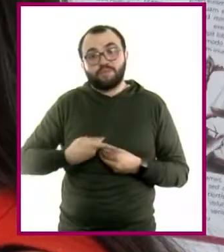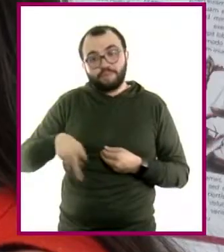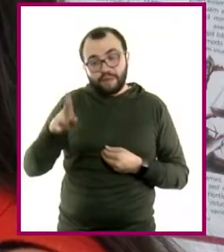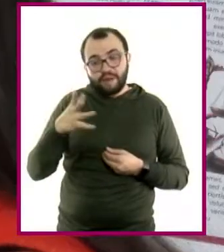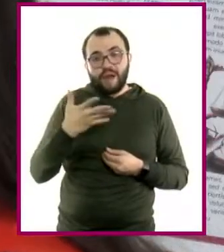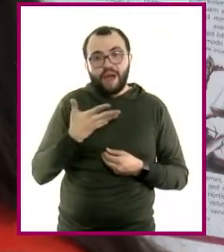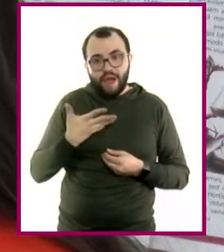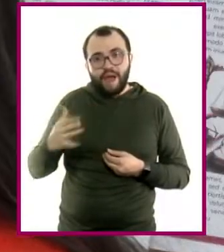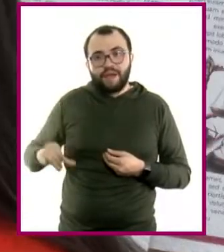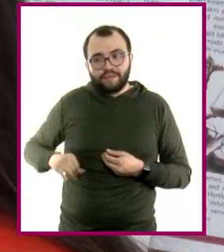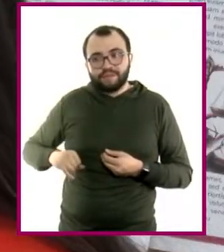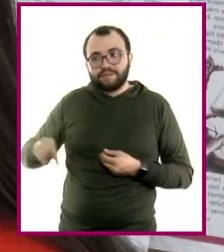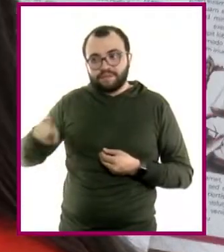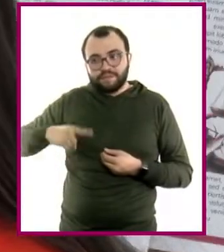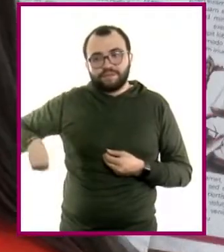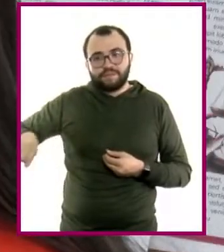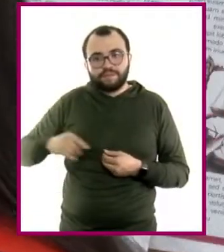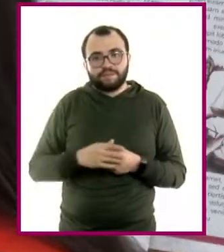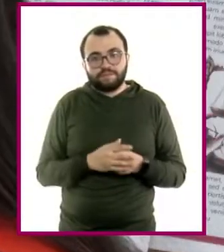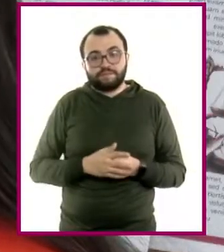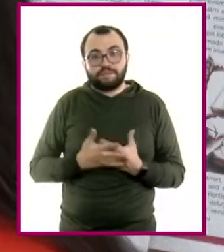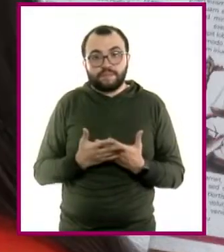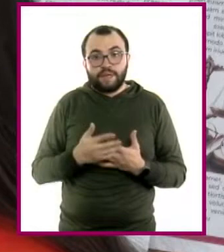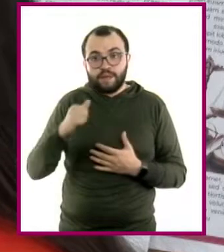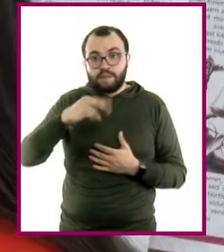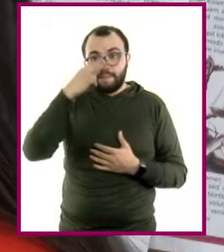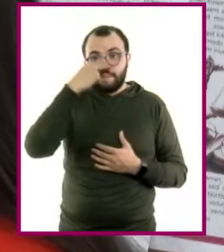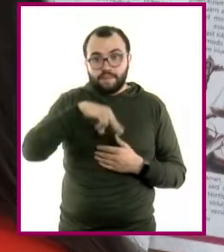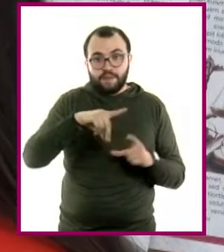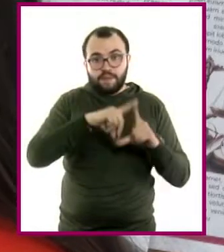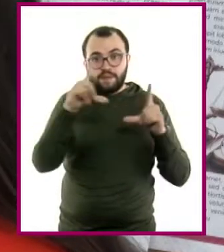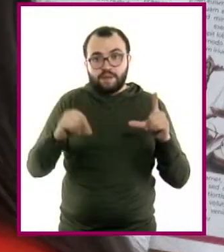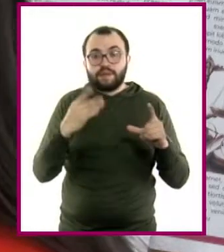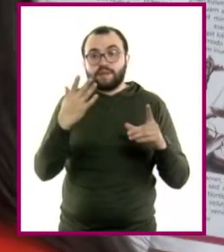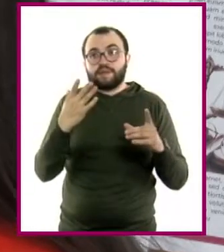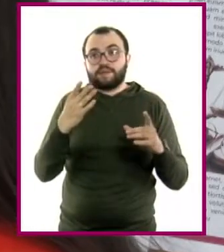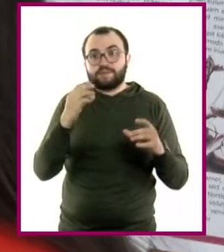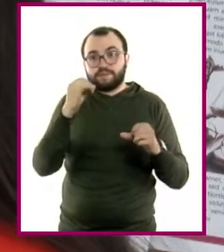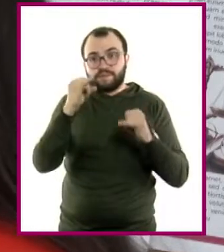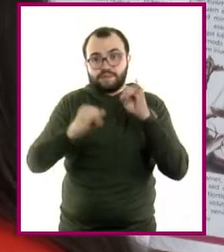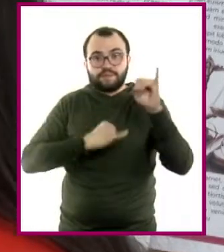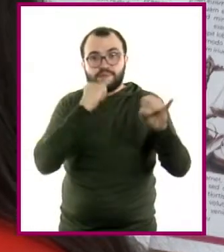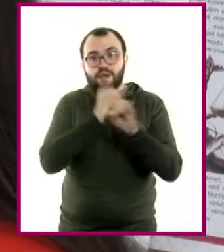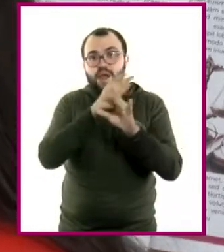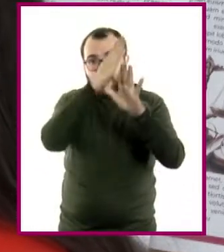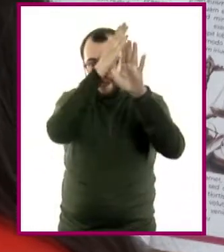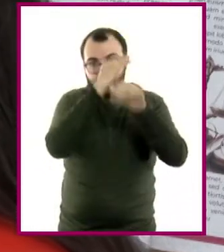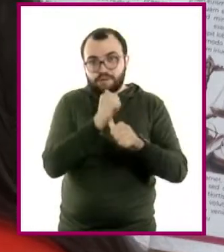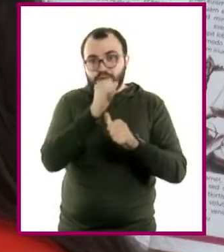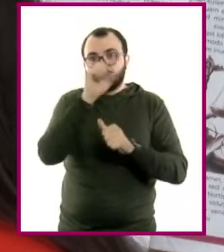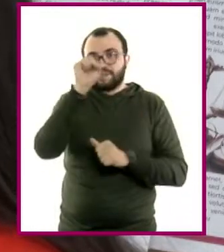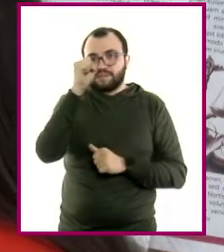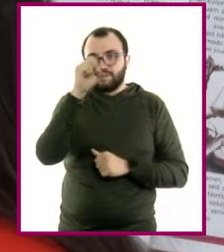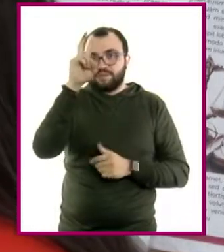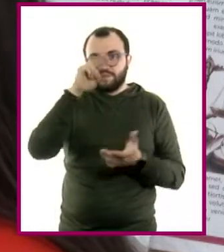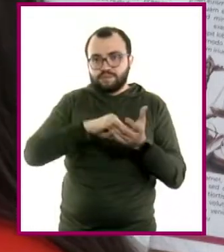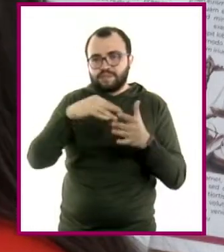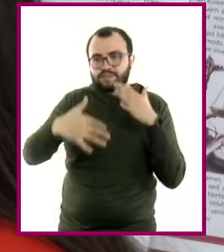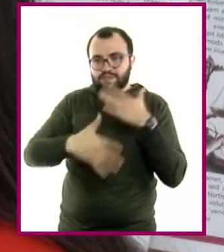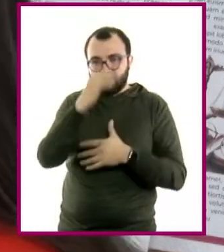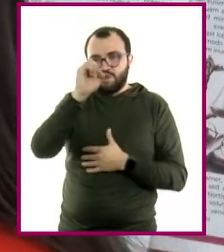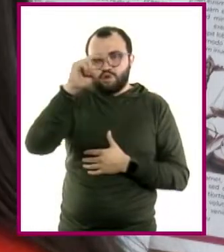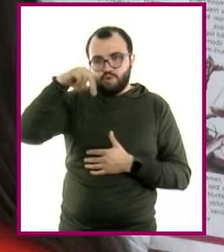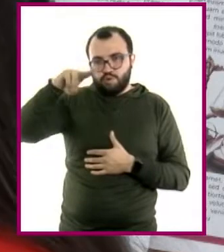cabo. Sí, por cierto, México y la comunidad internacional acordaron en septiembre de 2015 en las